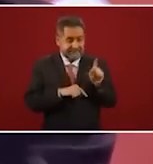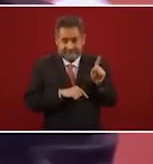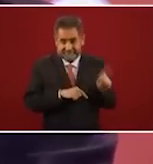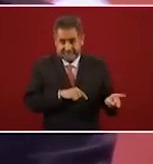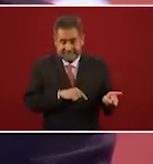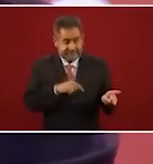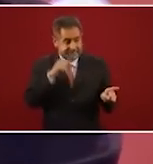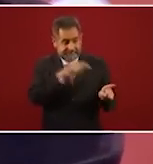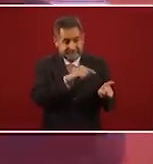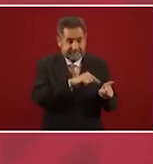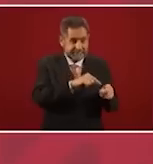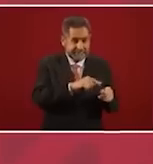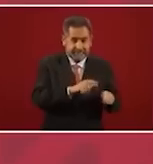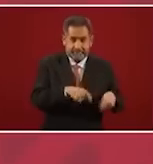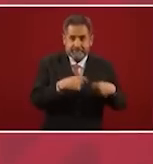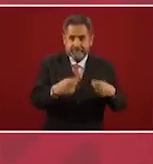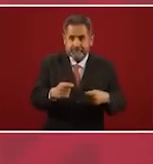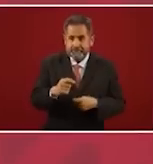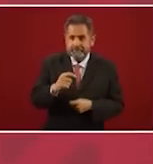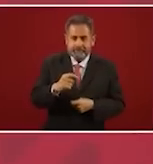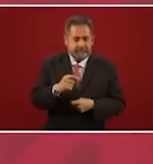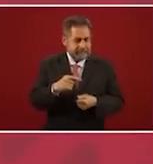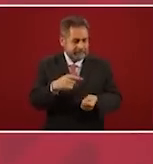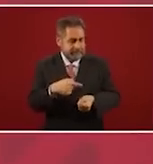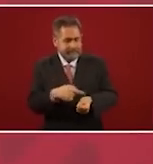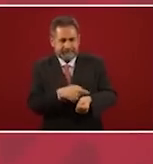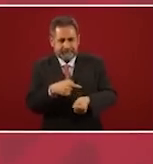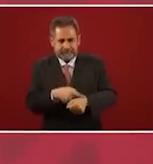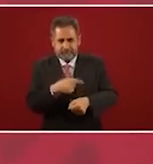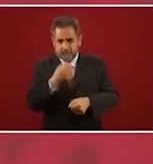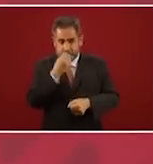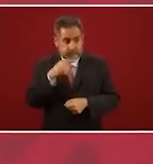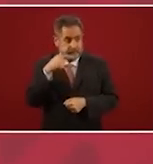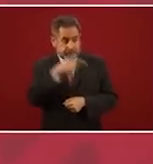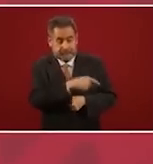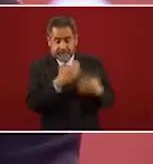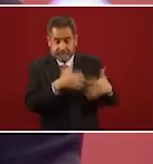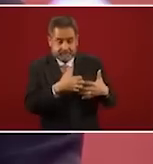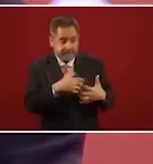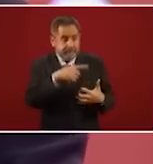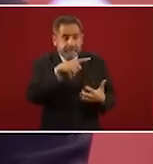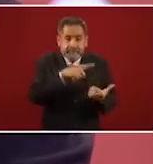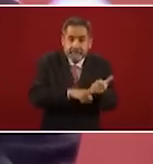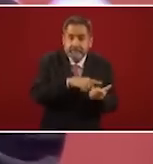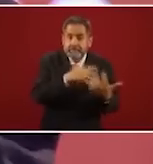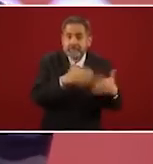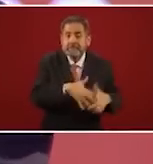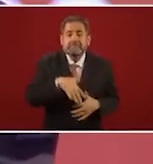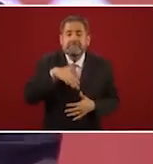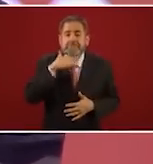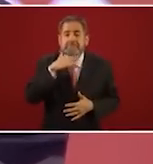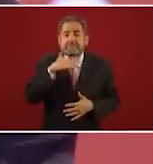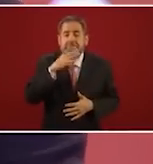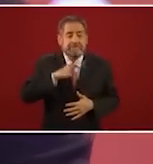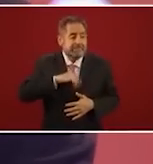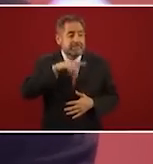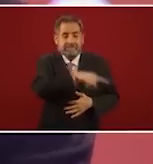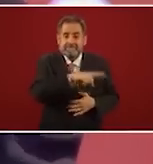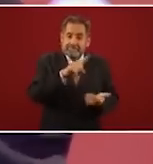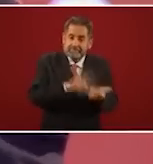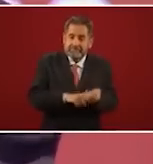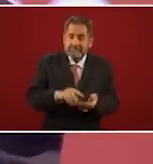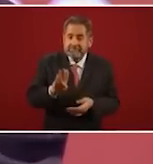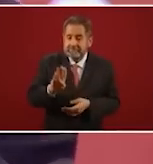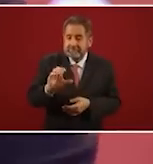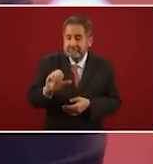este producto, que se llaman centrales de mezclas, estaba contaminada, que de ahí venía la bacteria, en